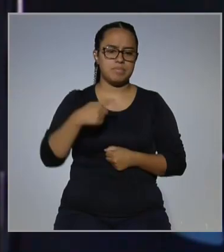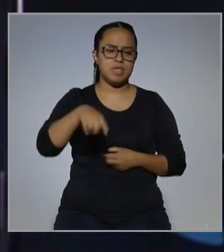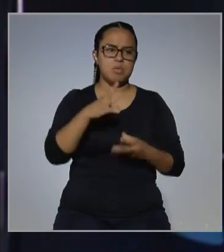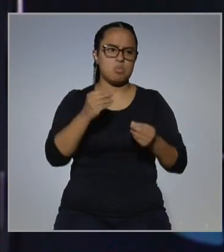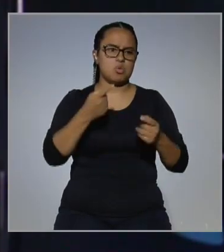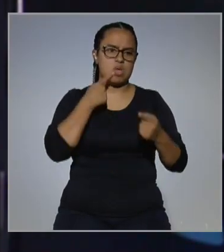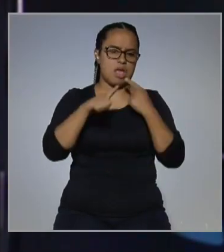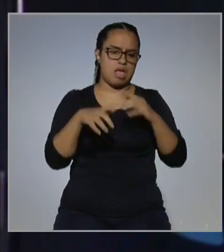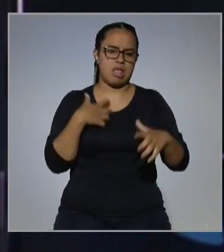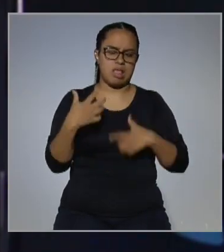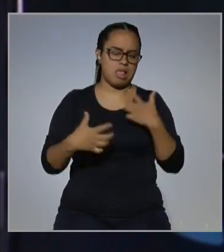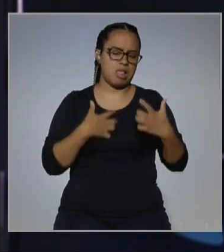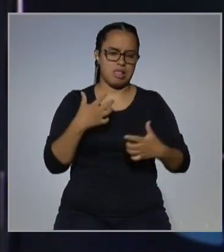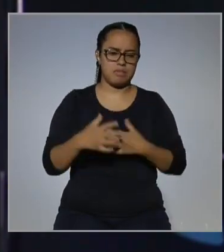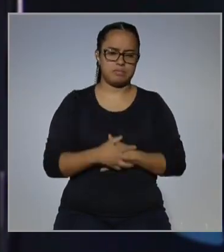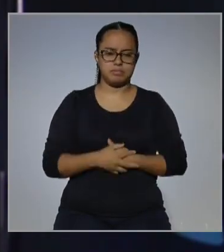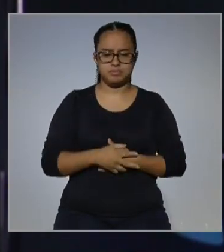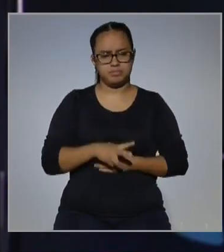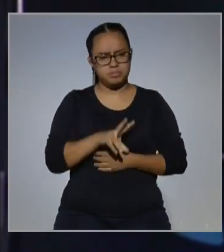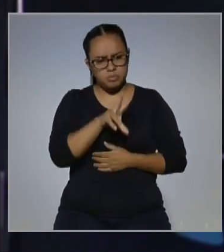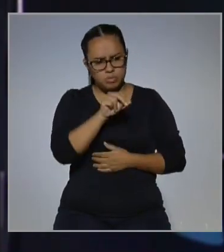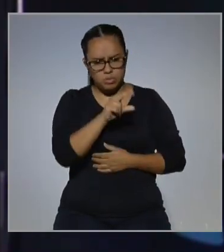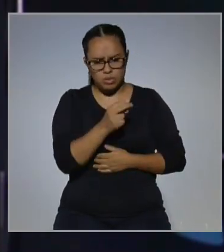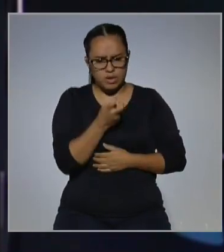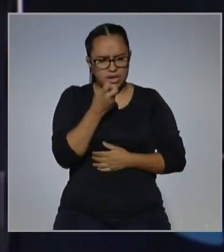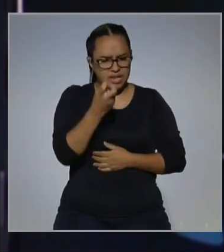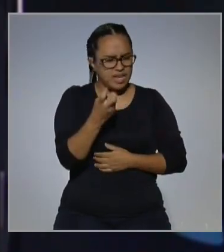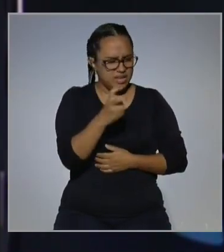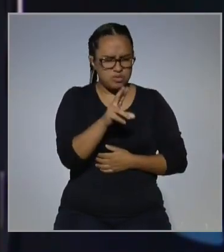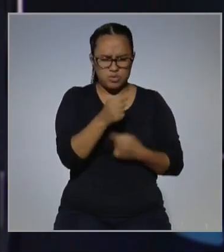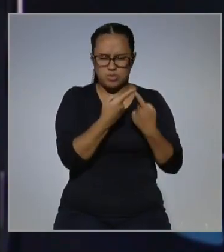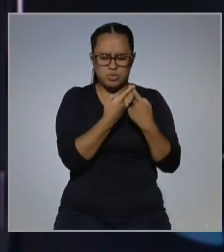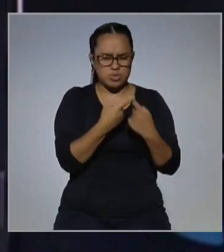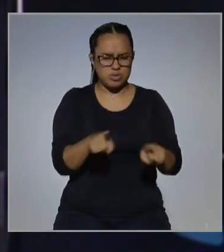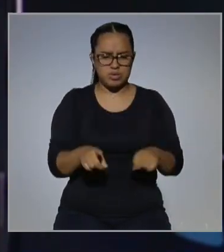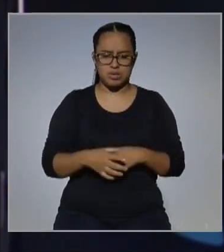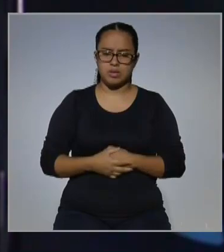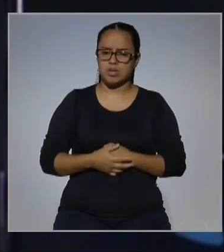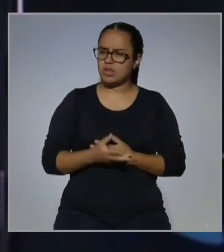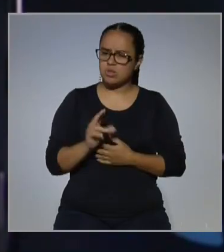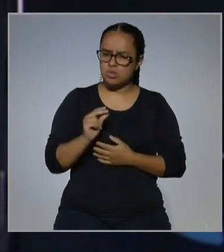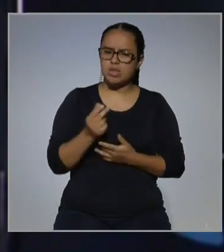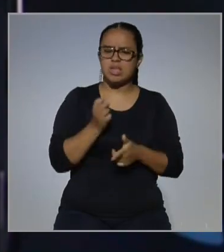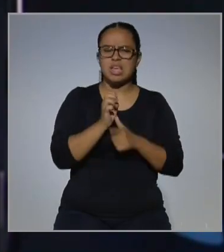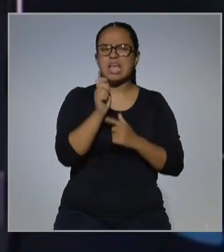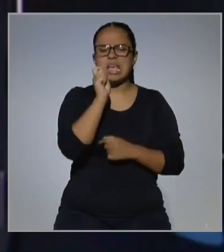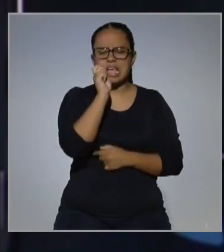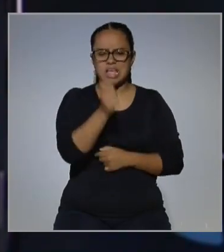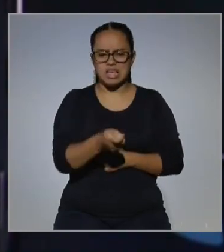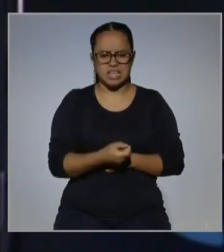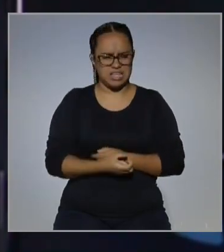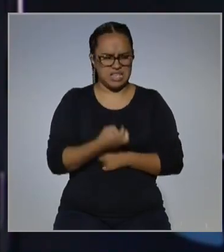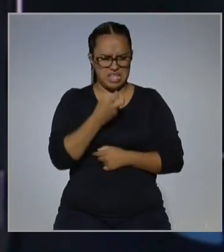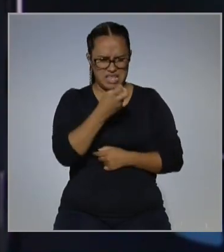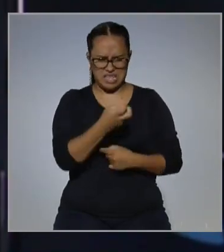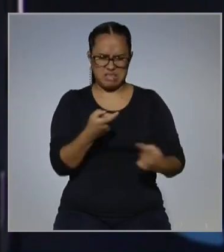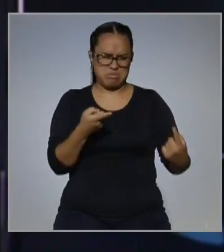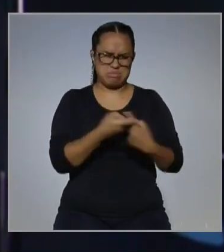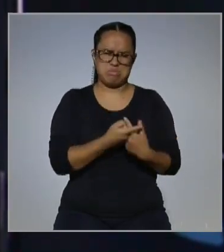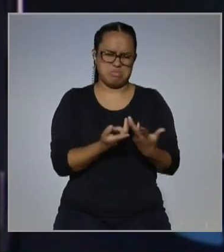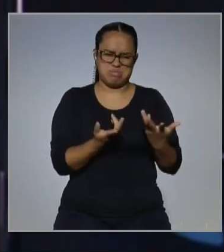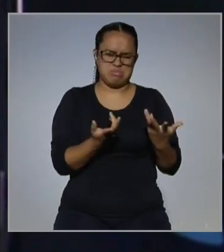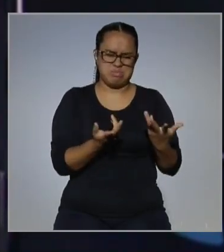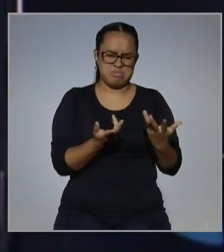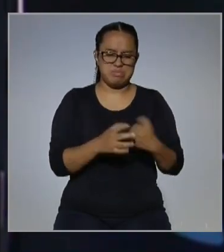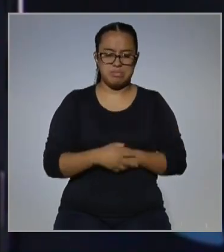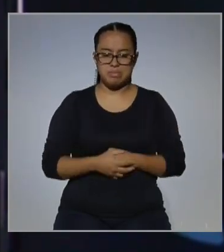mucho. ¡No! ¡Eso no es! No, sí se quejan. Sí, pero eso no tiene nada que ver.